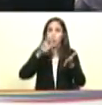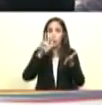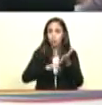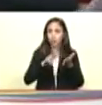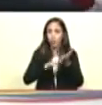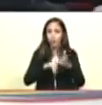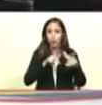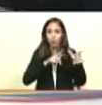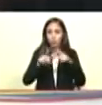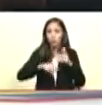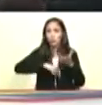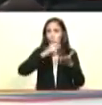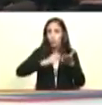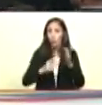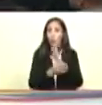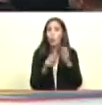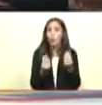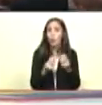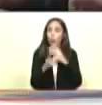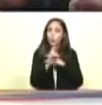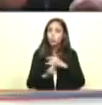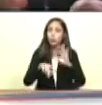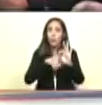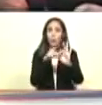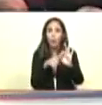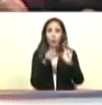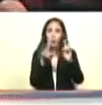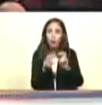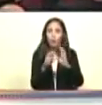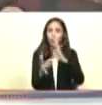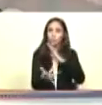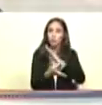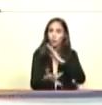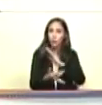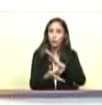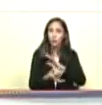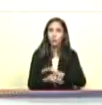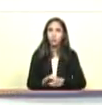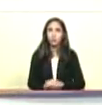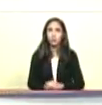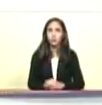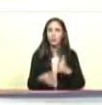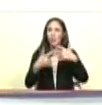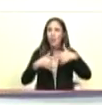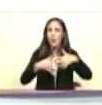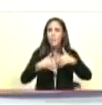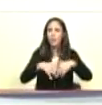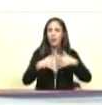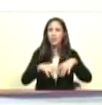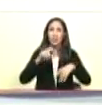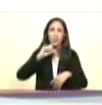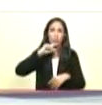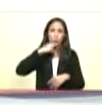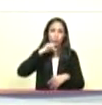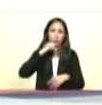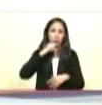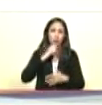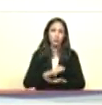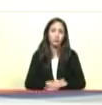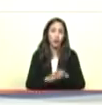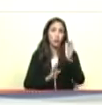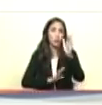de la plataforma más avanzada del mundo con la empresa Zeus, la empresa rusa más